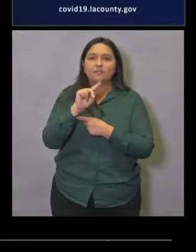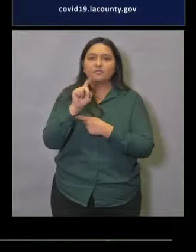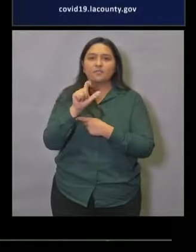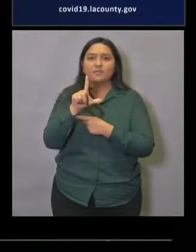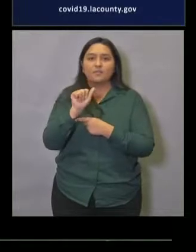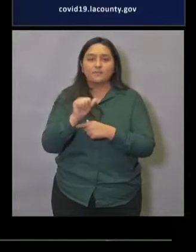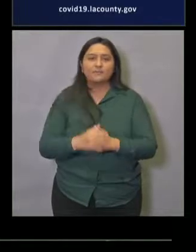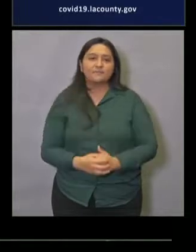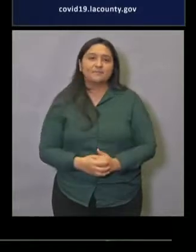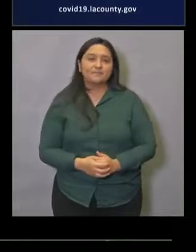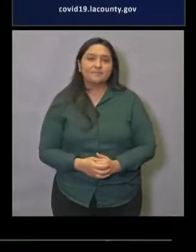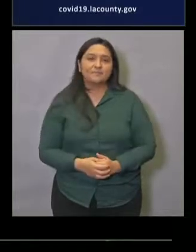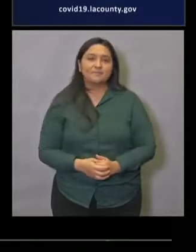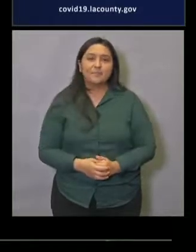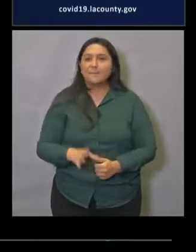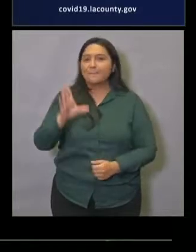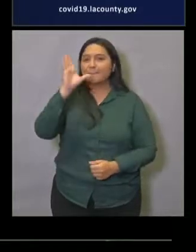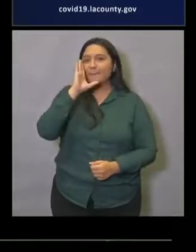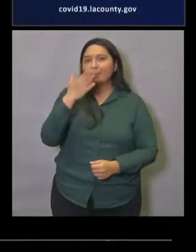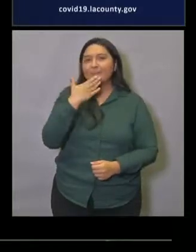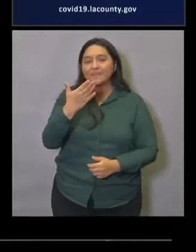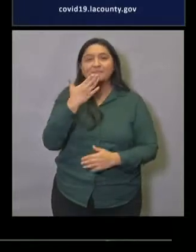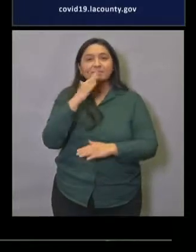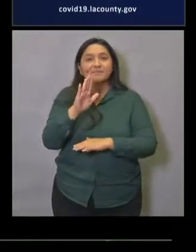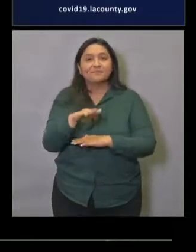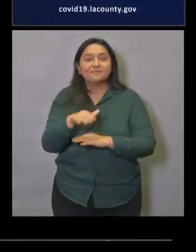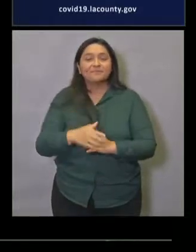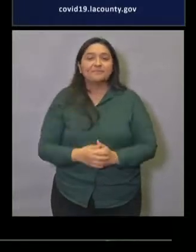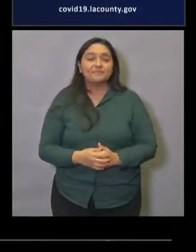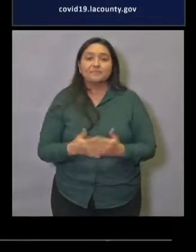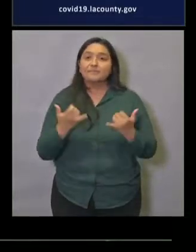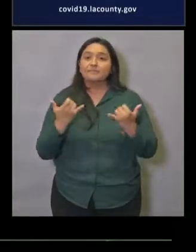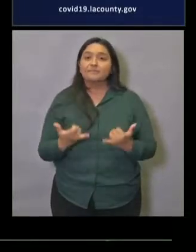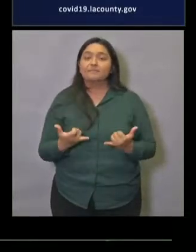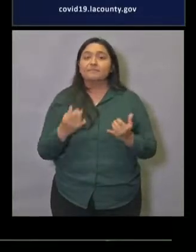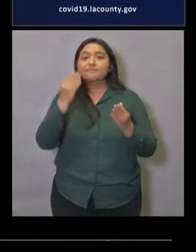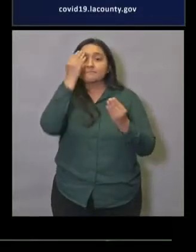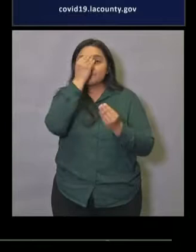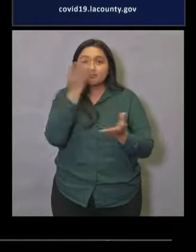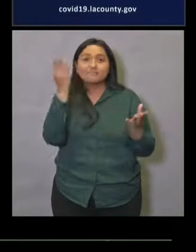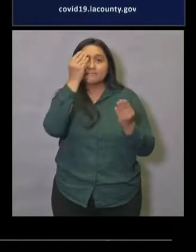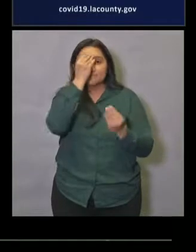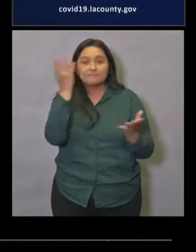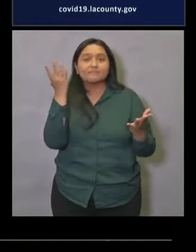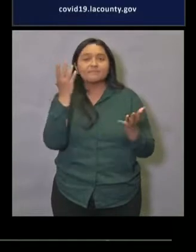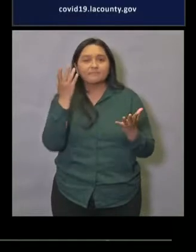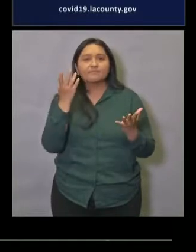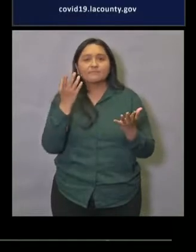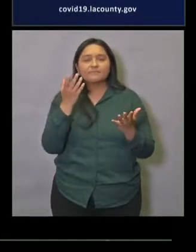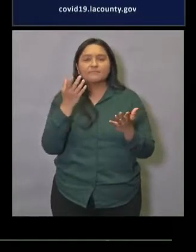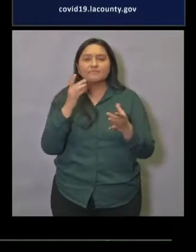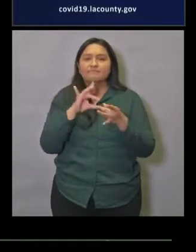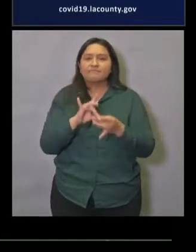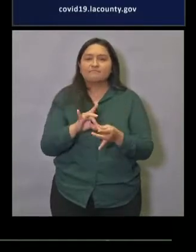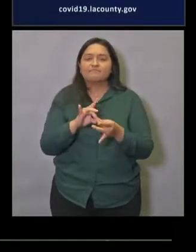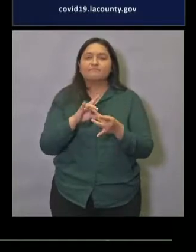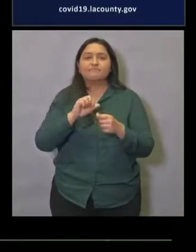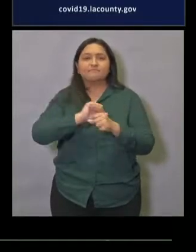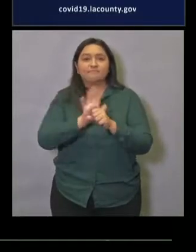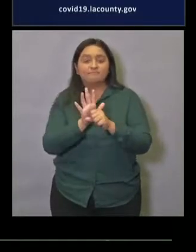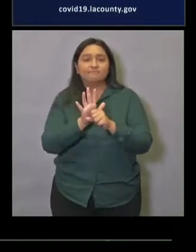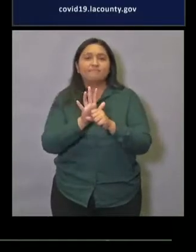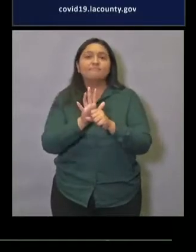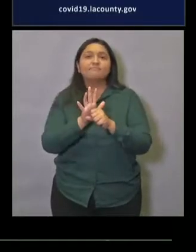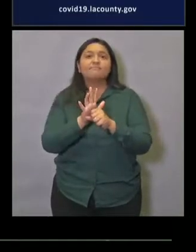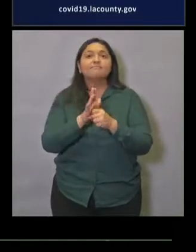Muchas gracias. Buenas tardes. Hoy daremos actualizaciones sobre nuestro progreso en la reducción de la transmisión